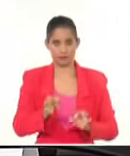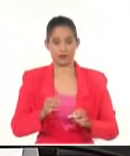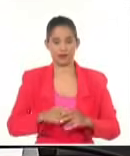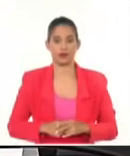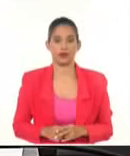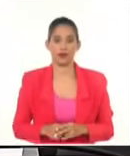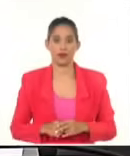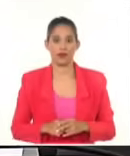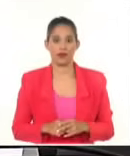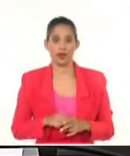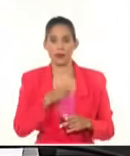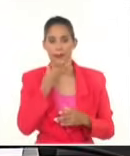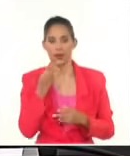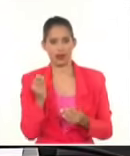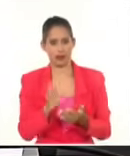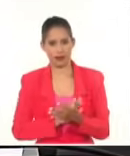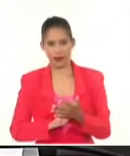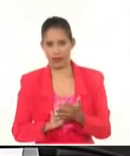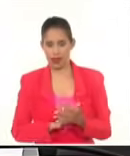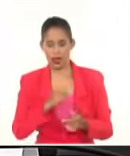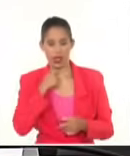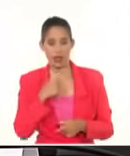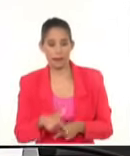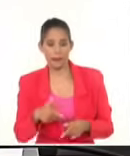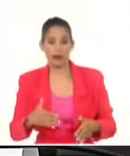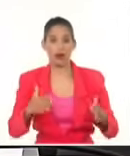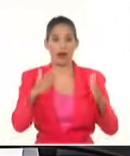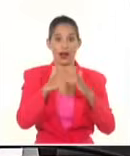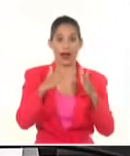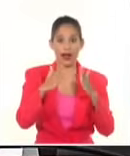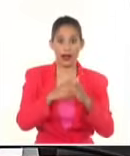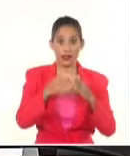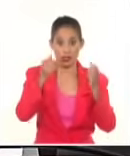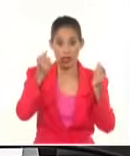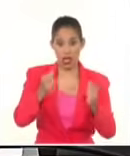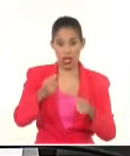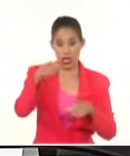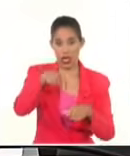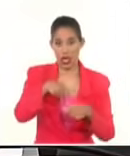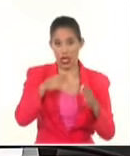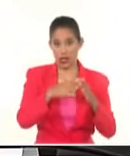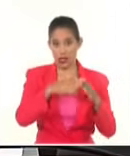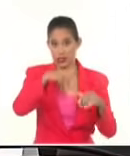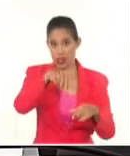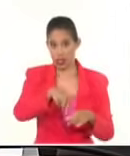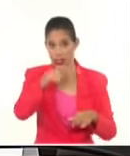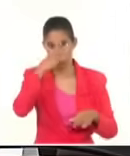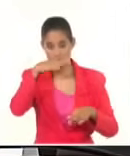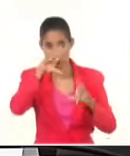se pierden las propiedades que tengan en nuestro país, que esta es una de las preocupaciones